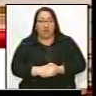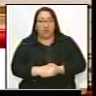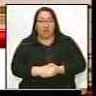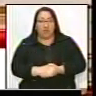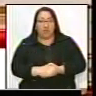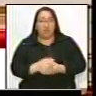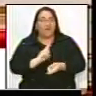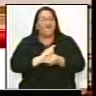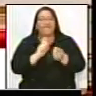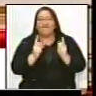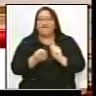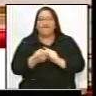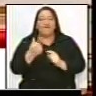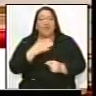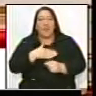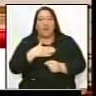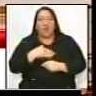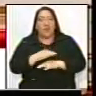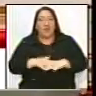revirtieron la propiedad.